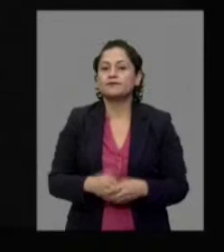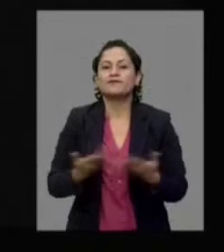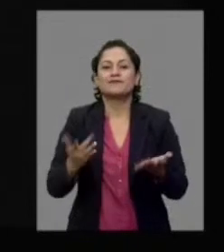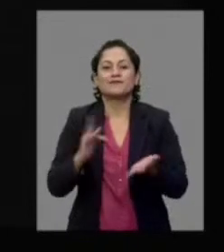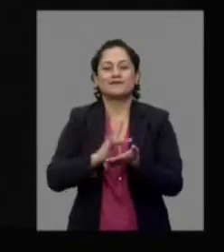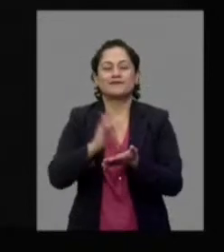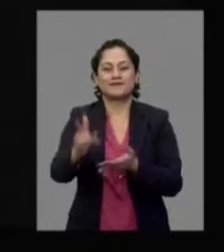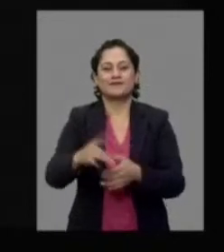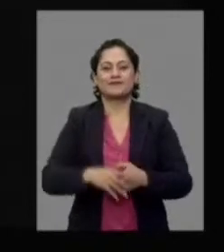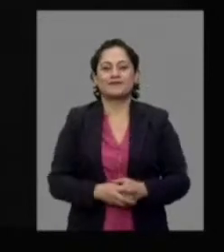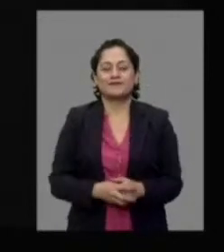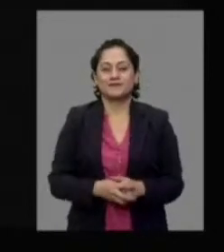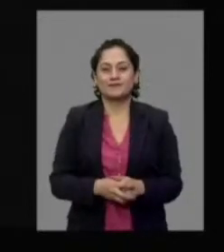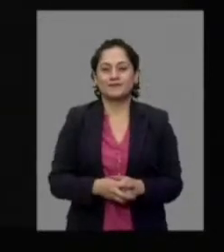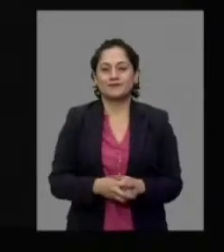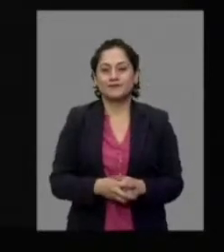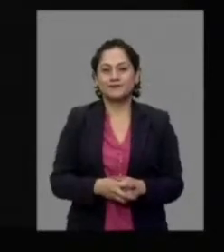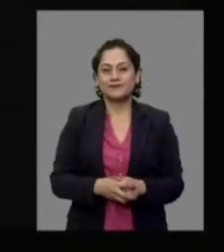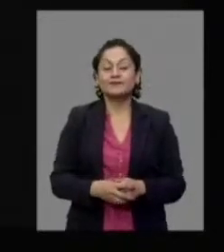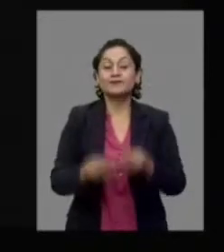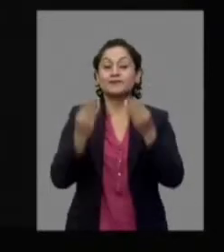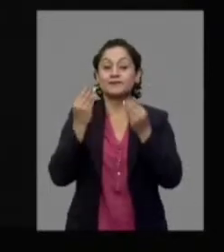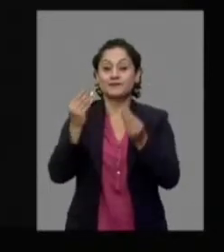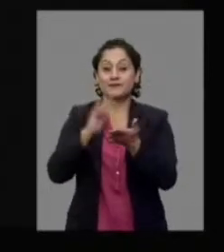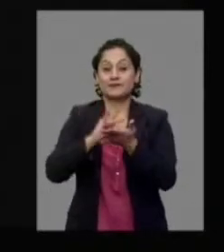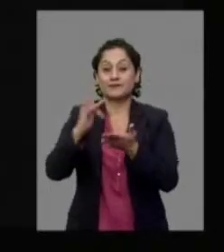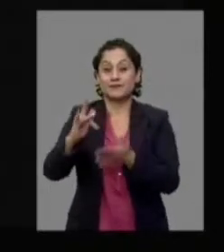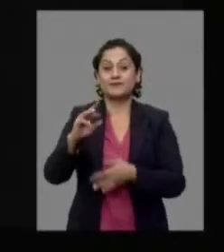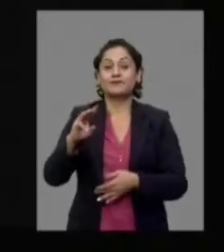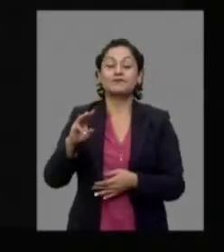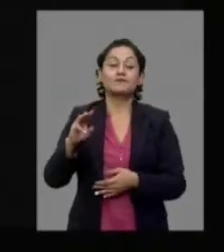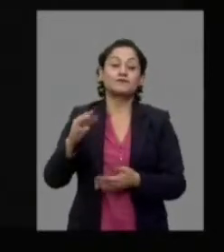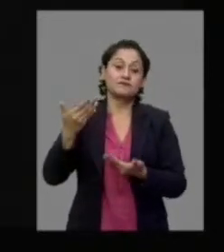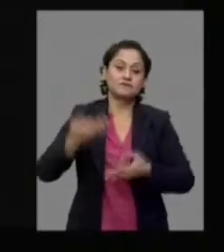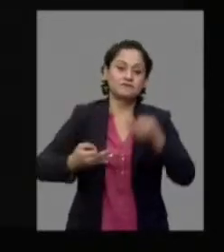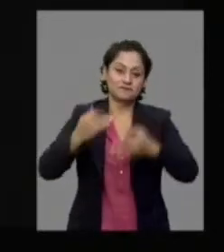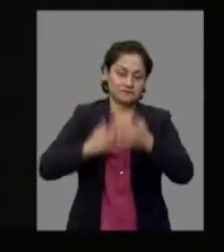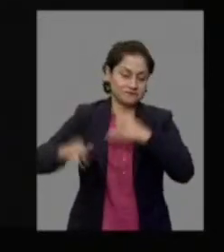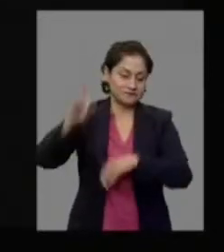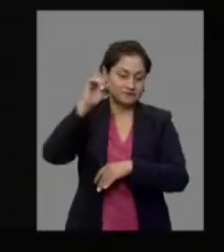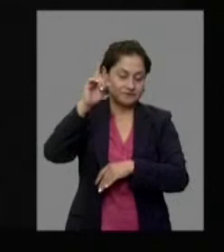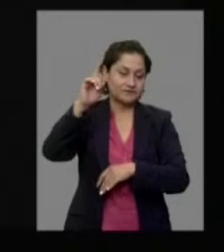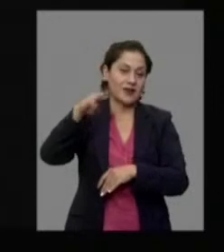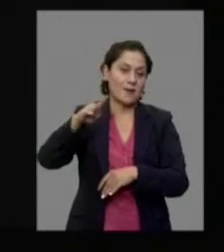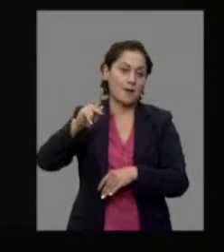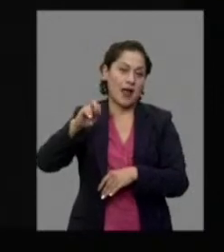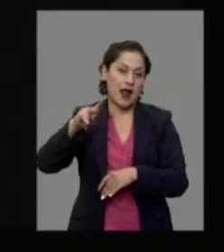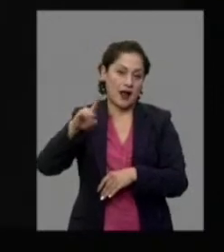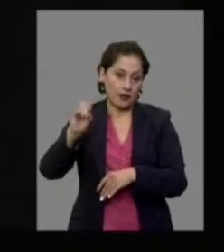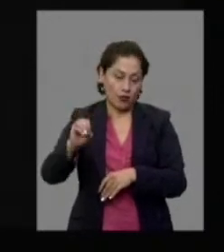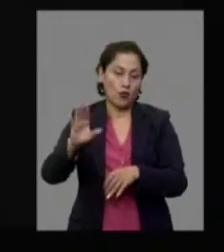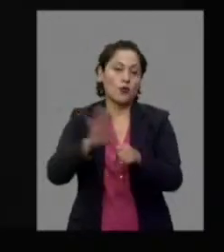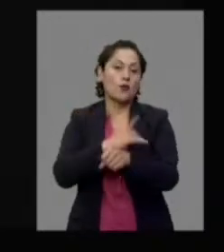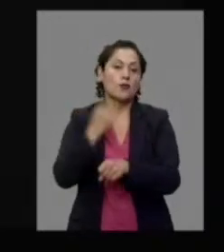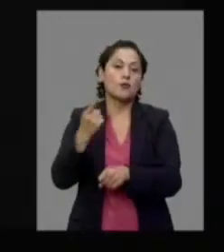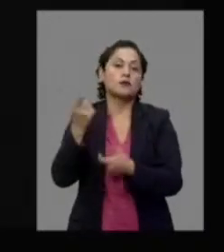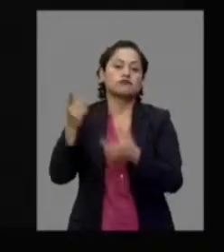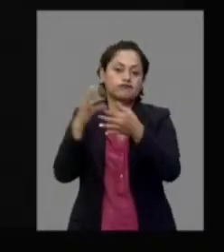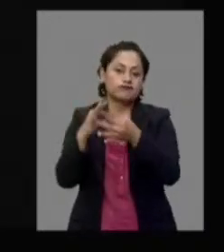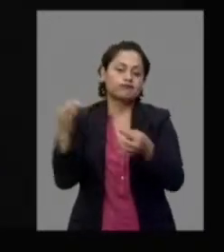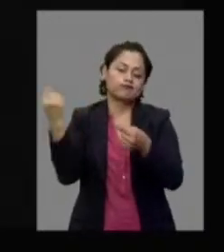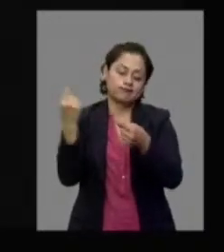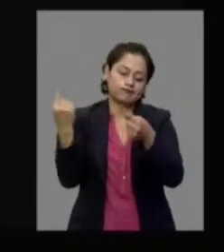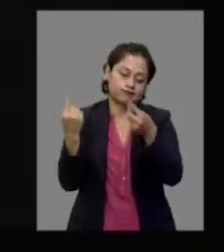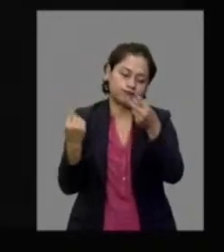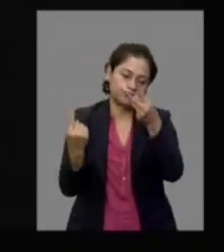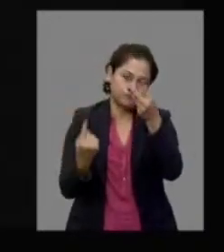Gracias. Muchas gracias, ministro Pardo, por destacar todos los desarrollos también